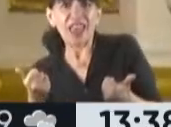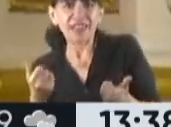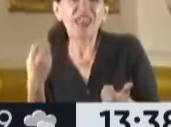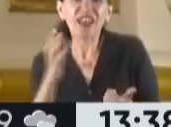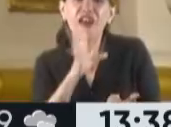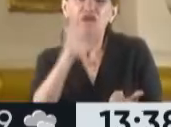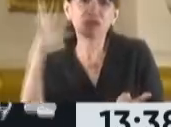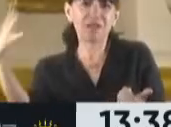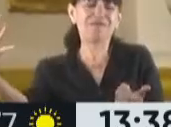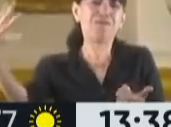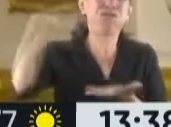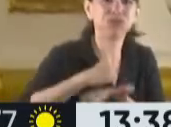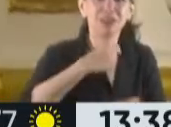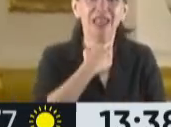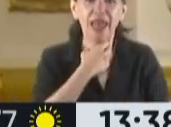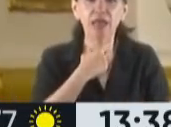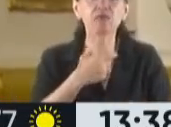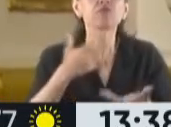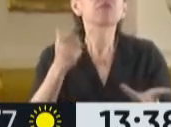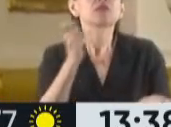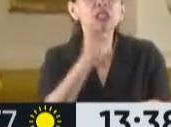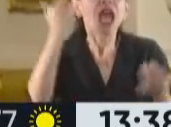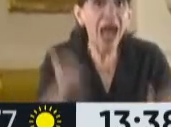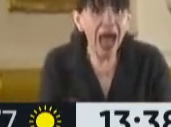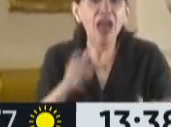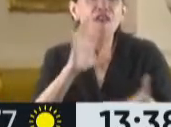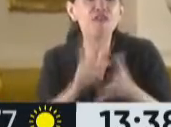es? Y en ese marco, en caso de que exista esa alternativa,